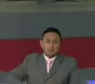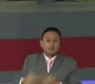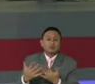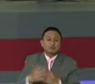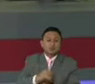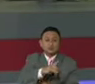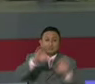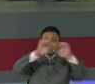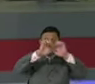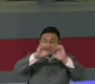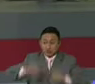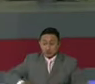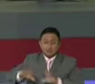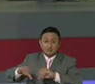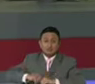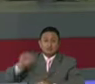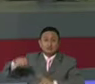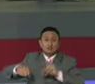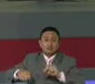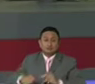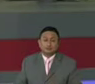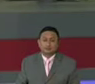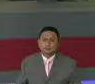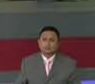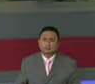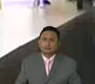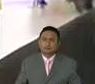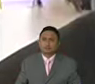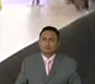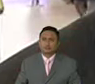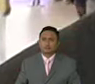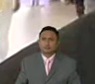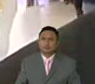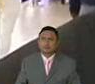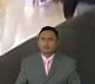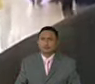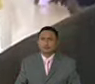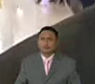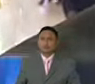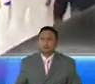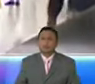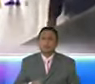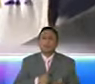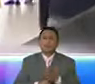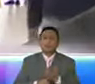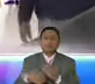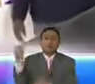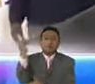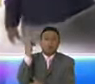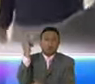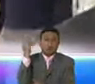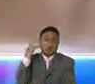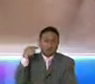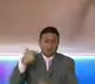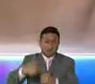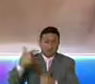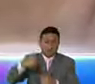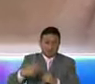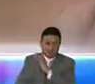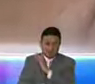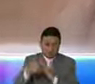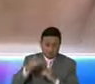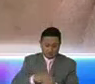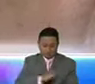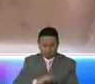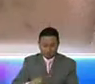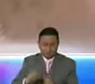si las empresas acceden a una revisión de sus contratos. El anuncio lo realizó el ministro de Hidrocarburos. Ecuador buscará renegociar